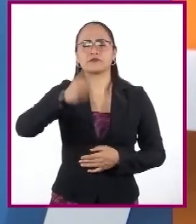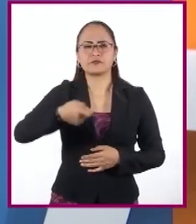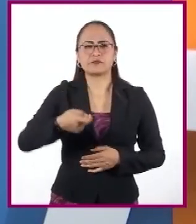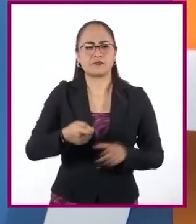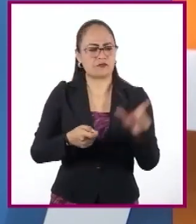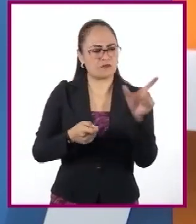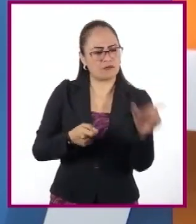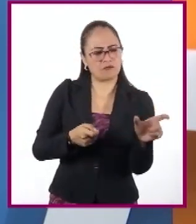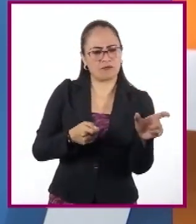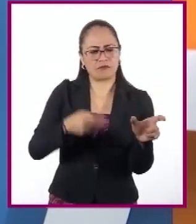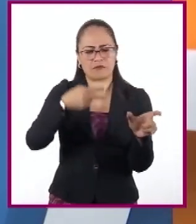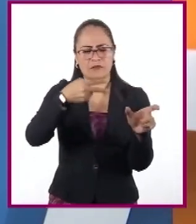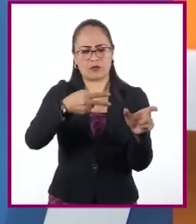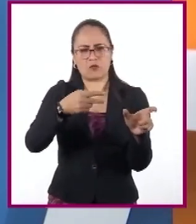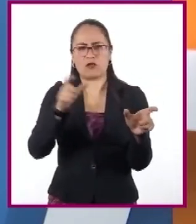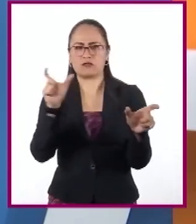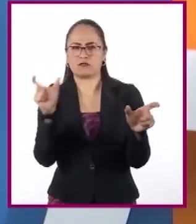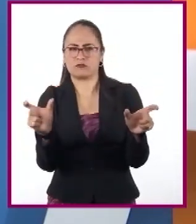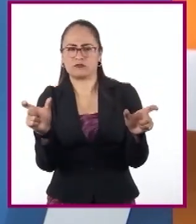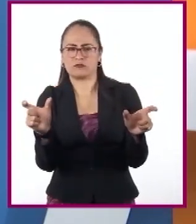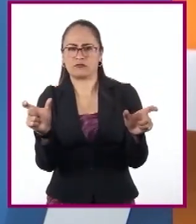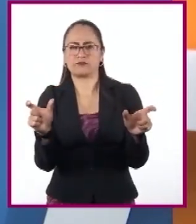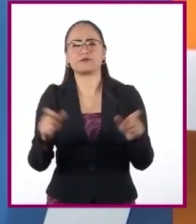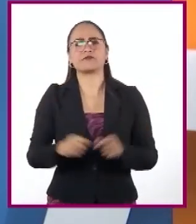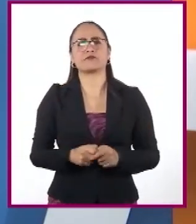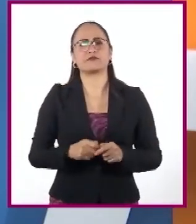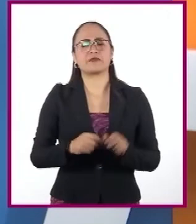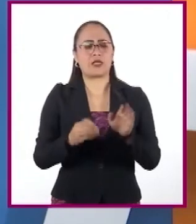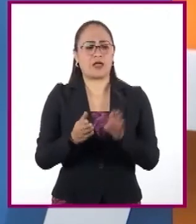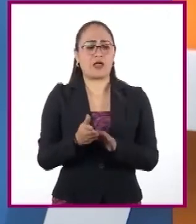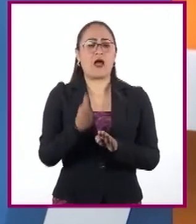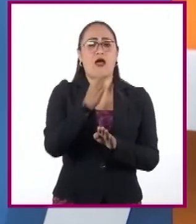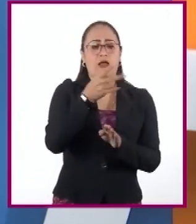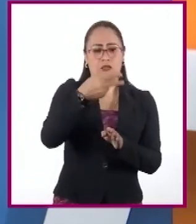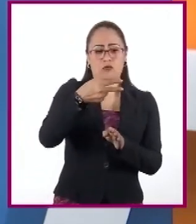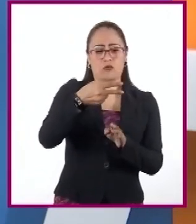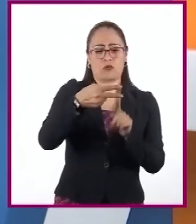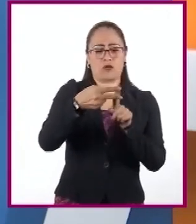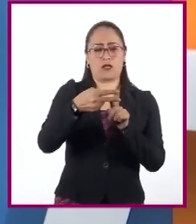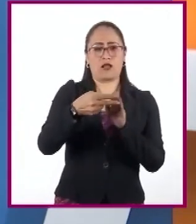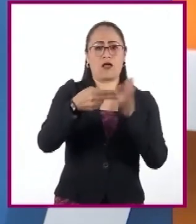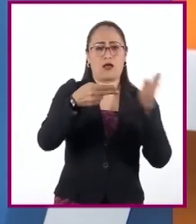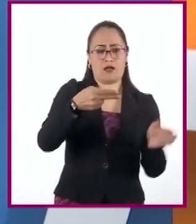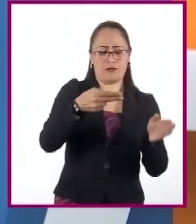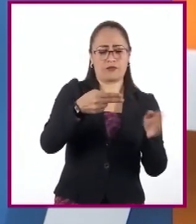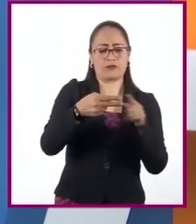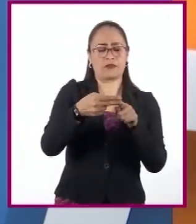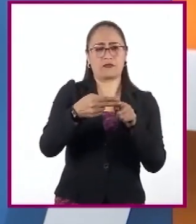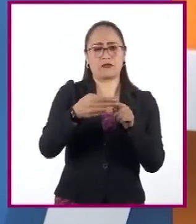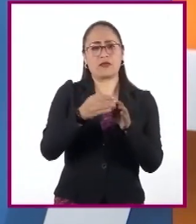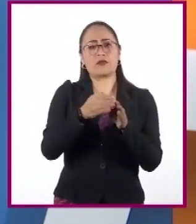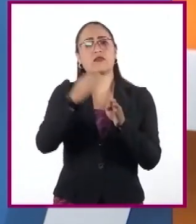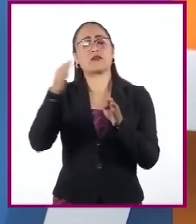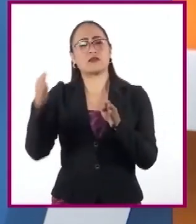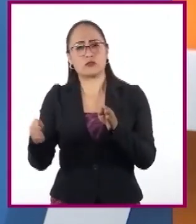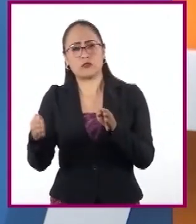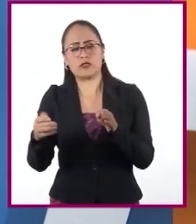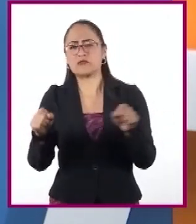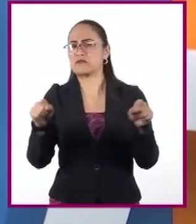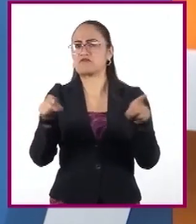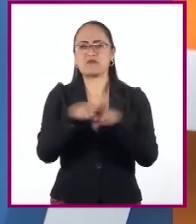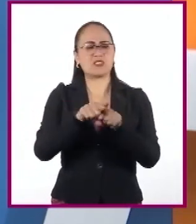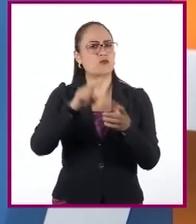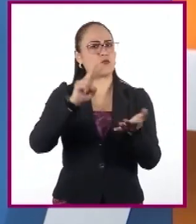las expresiones algebraicas que están antes y después de este signo igual tienen el mismo